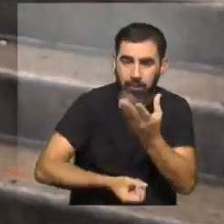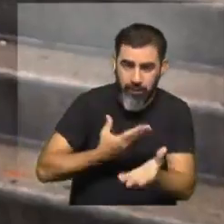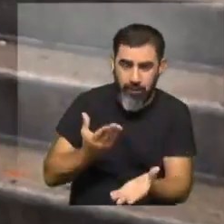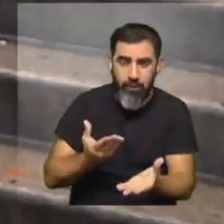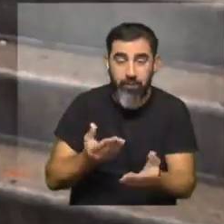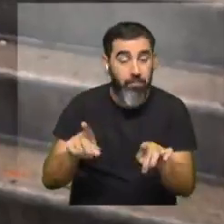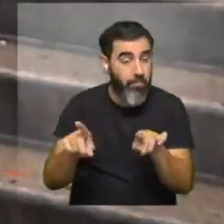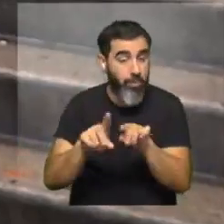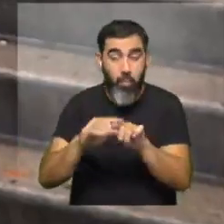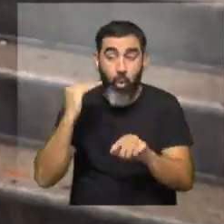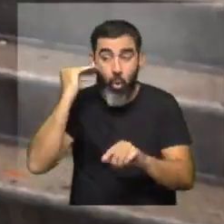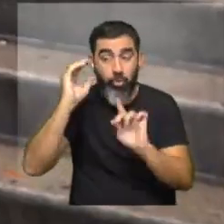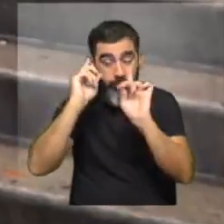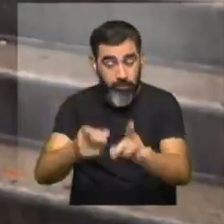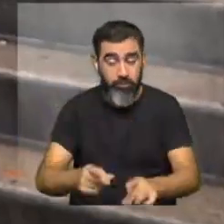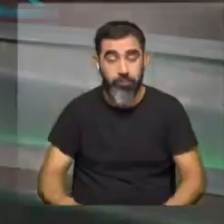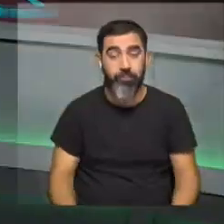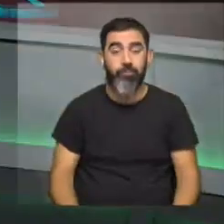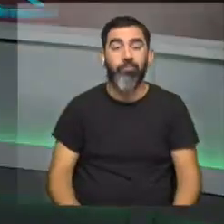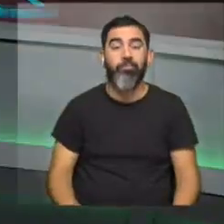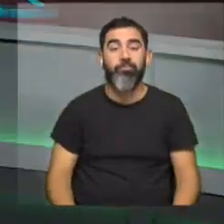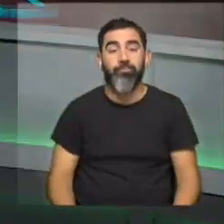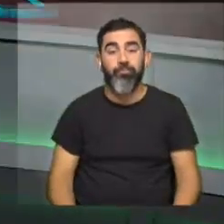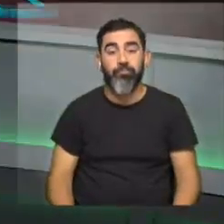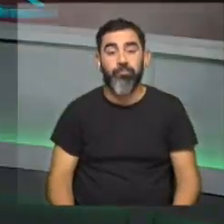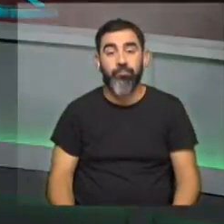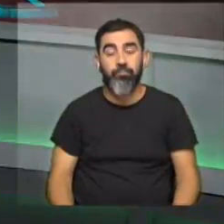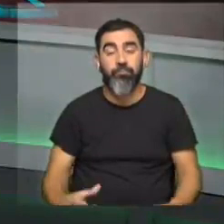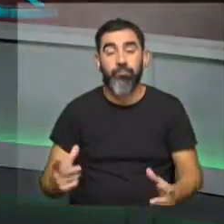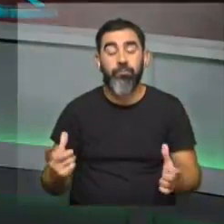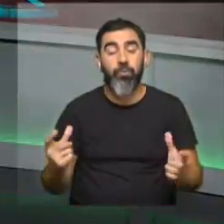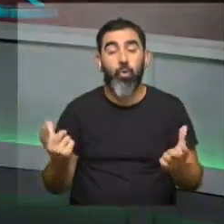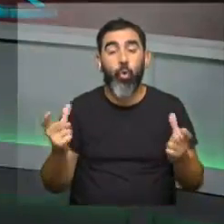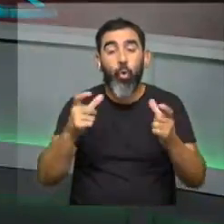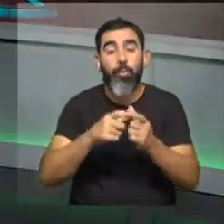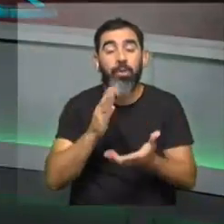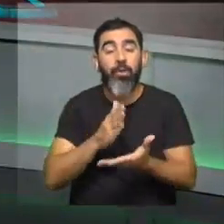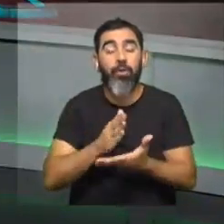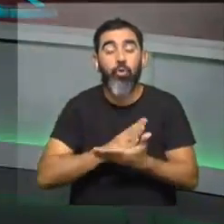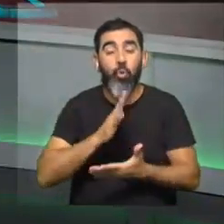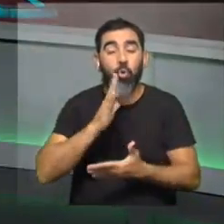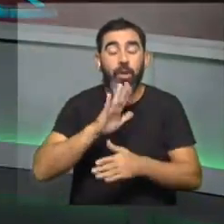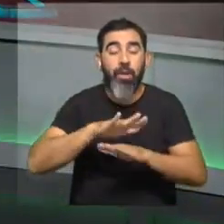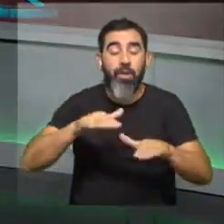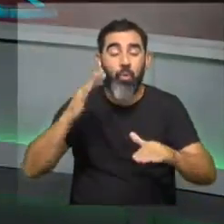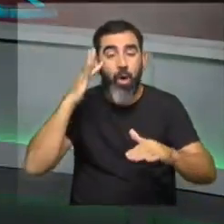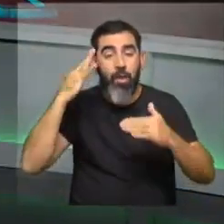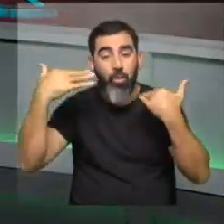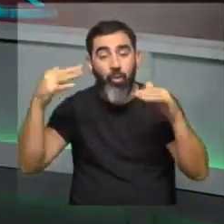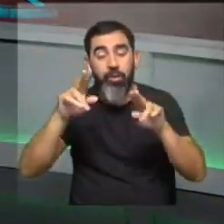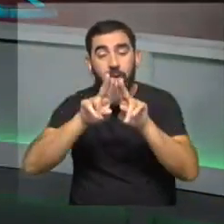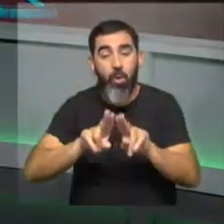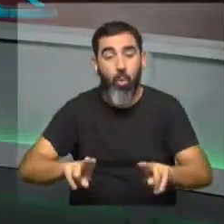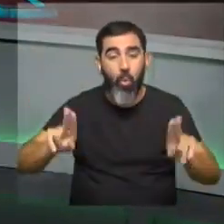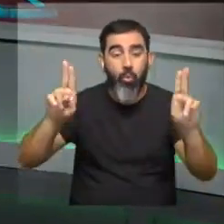así como los docentes también. El integrante del Comité de los Derechos del Niño, Niña y Adolescente de Naciones Unidas, Luis